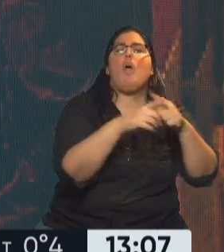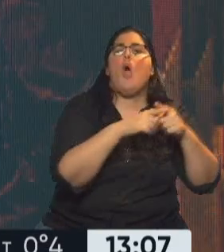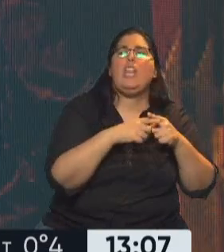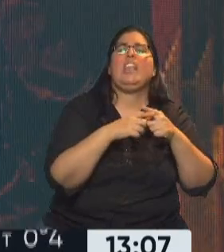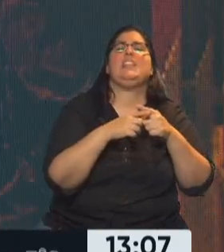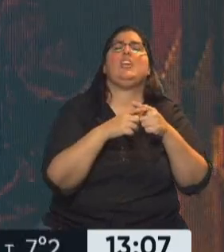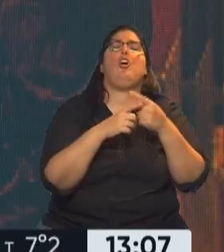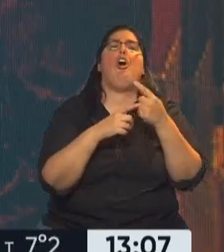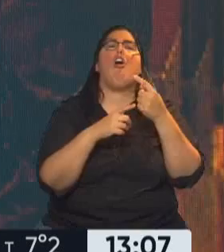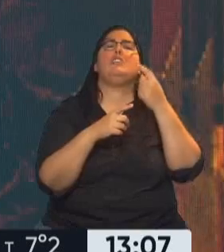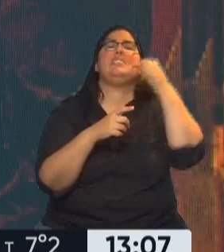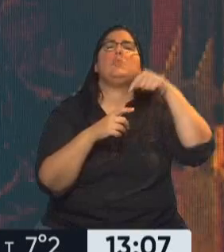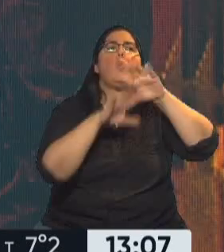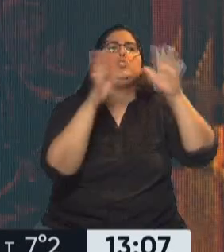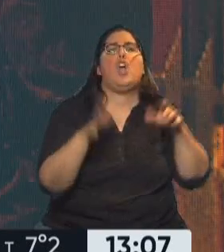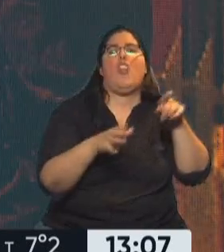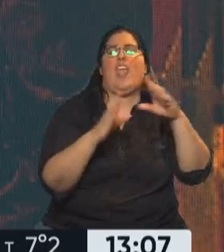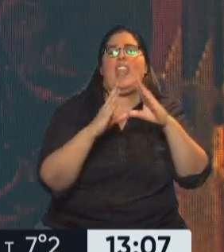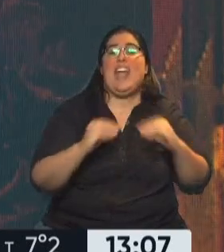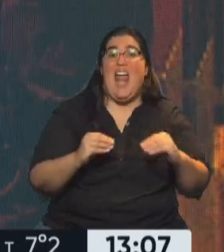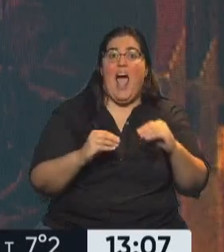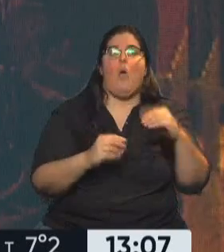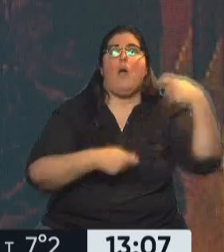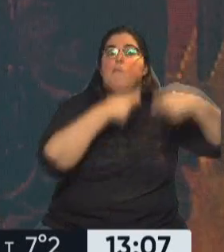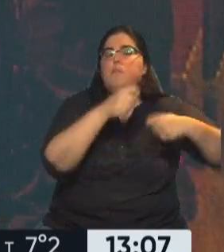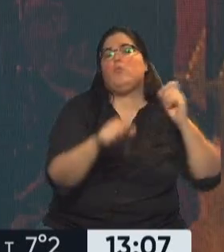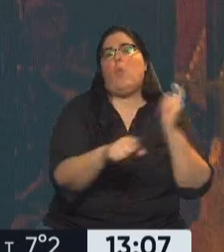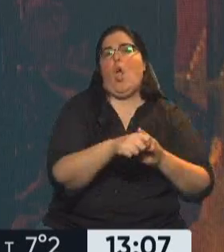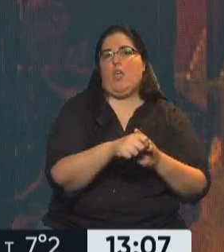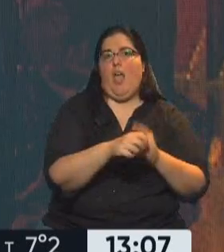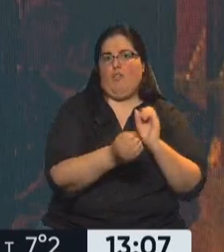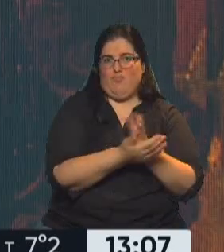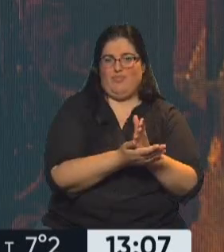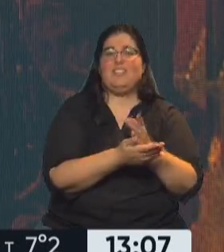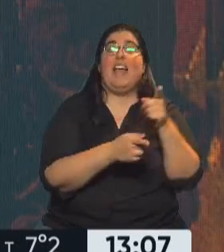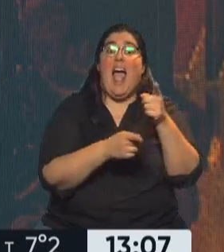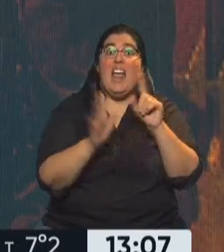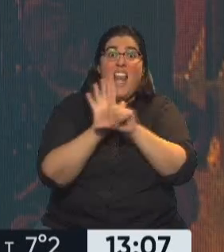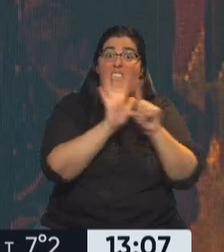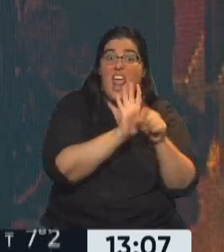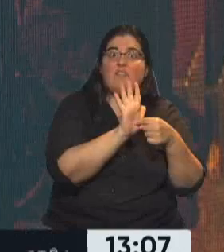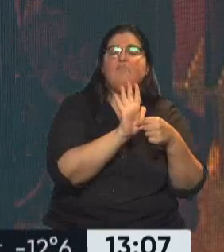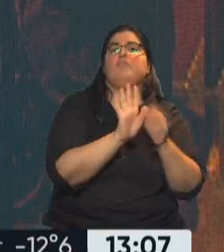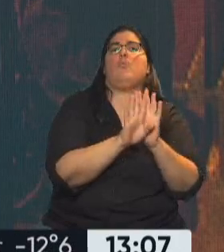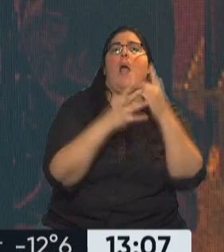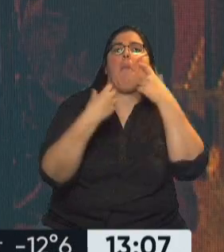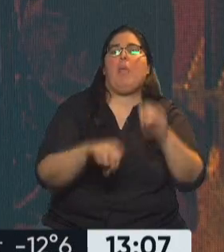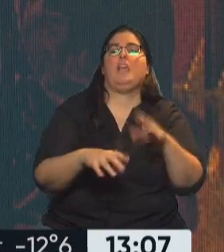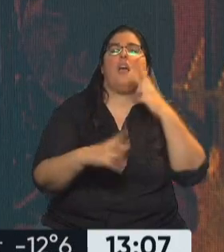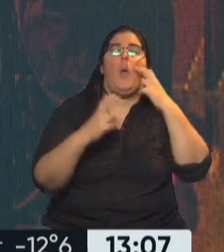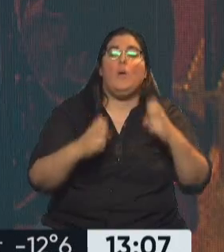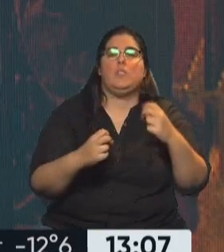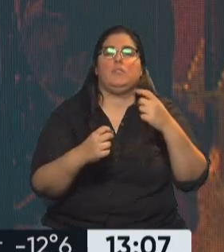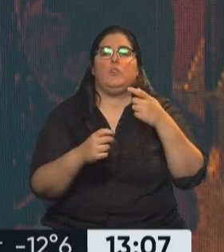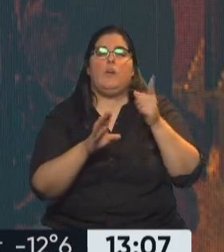instituciones de Nicaragua. A partir de esto se inició una serie de investigaciones, persecuciones que afectaron a políticos y